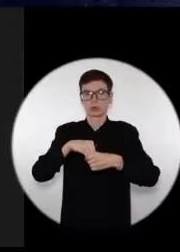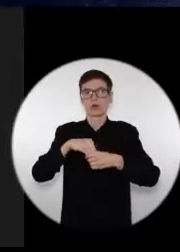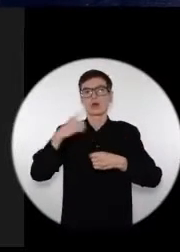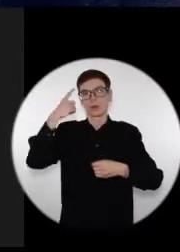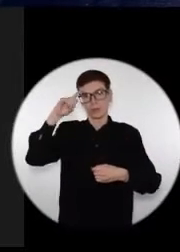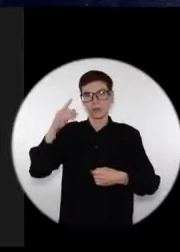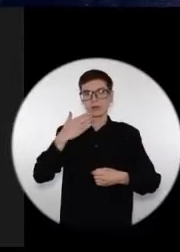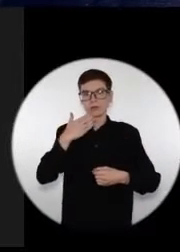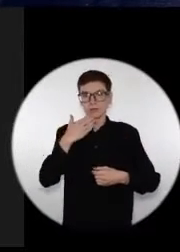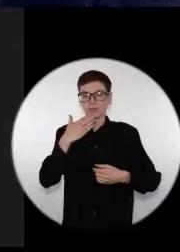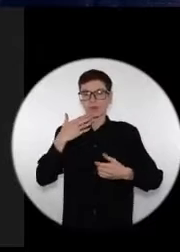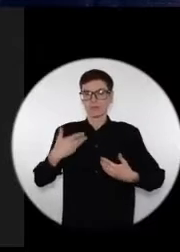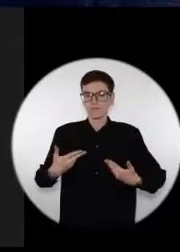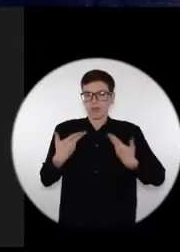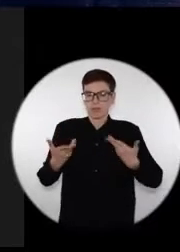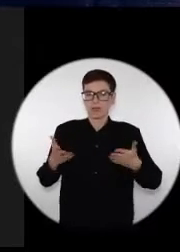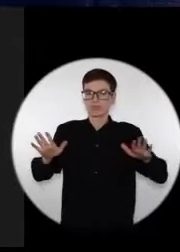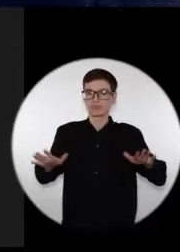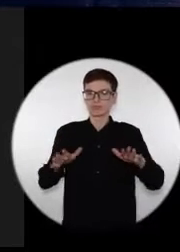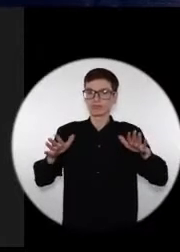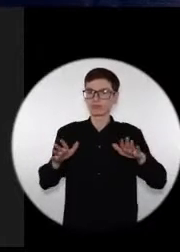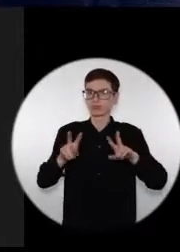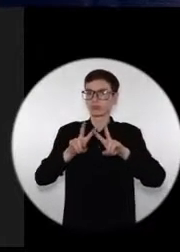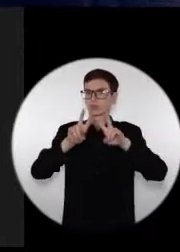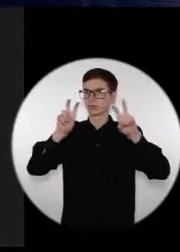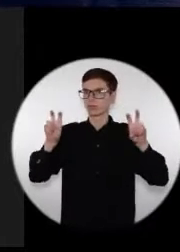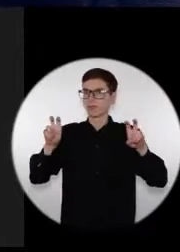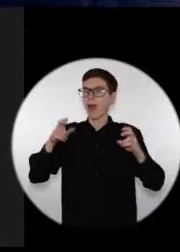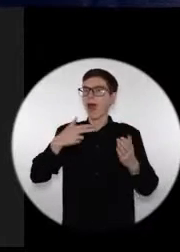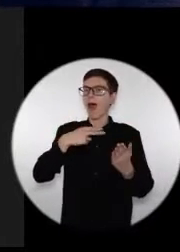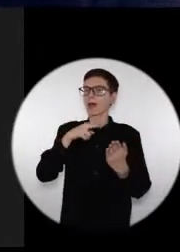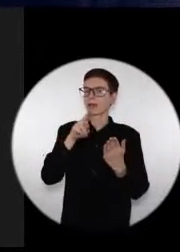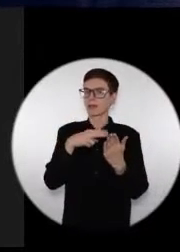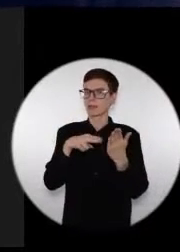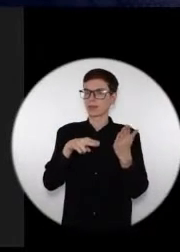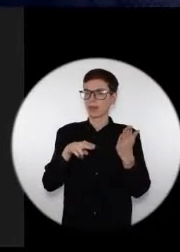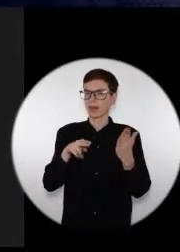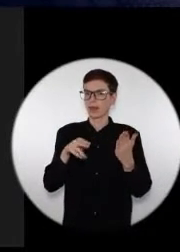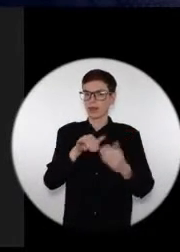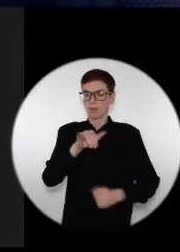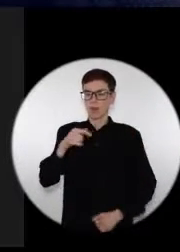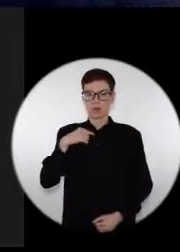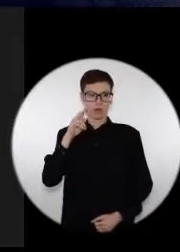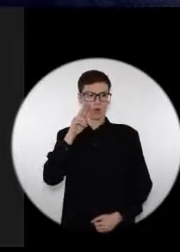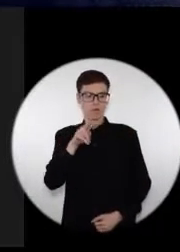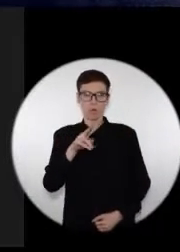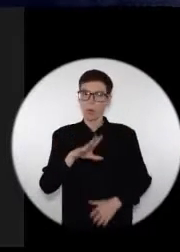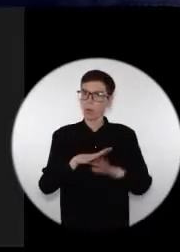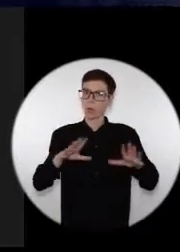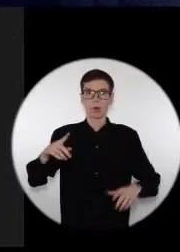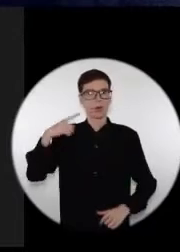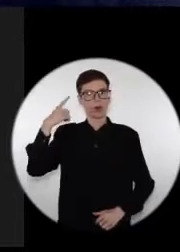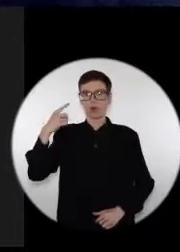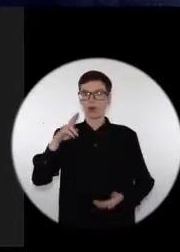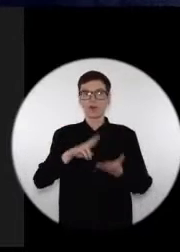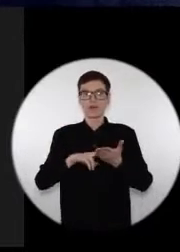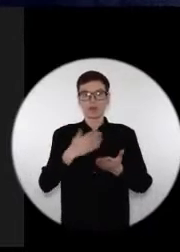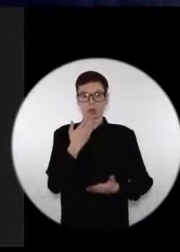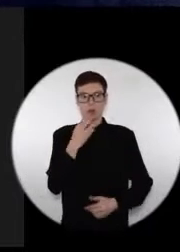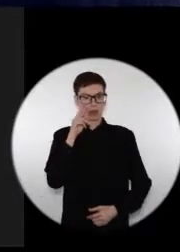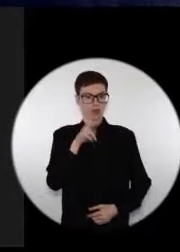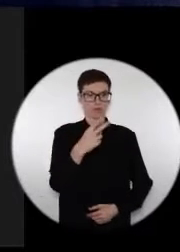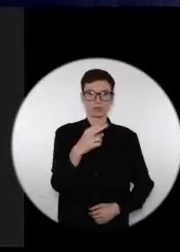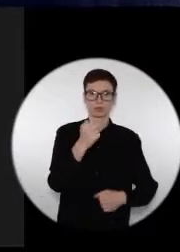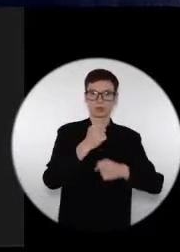más allá de eso llevando llevándola y explotando un potencial artístico que yo que luego con realidad